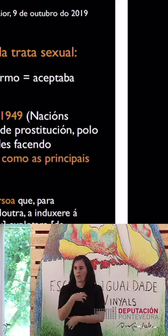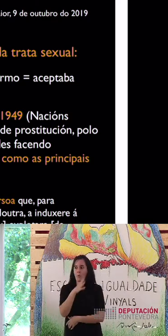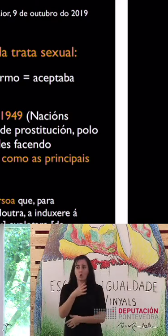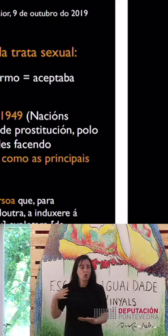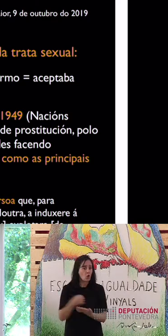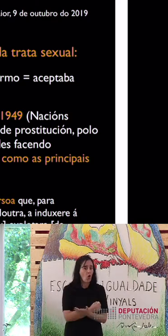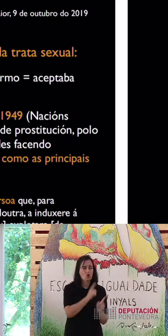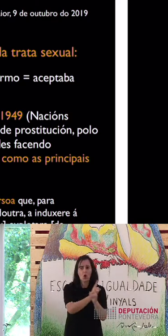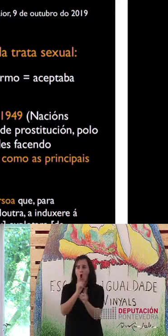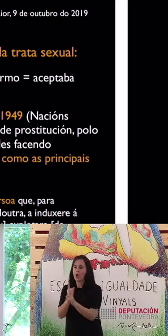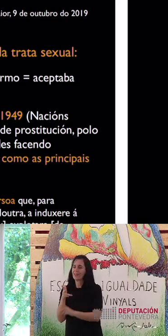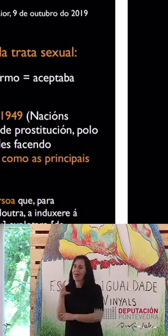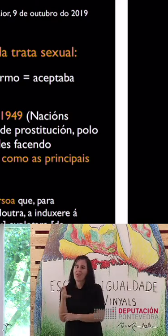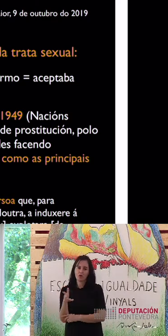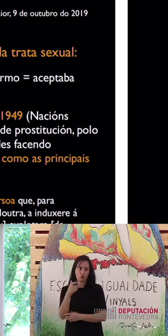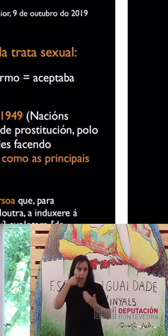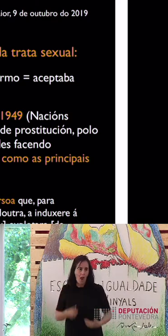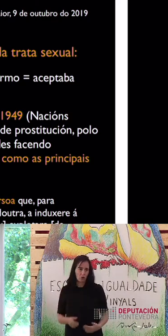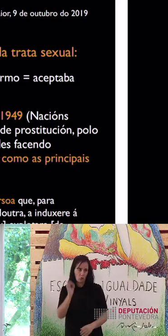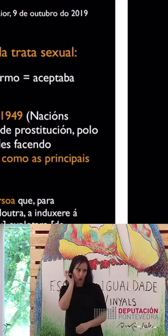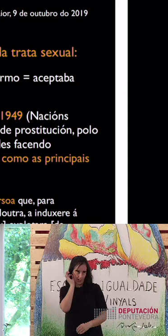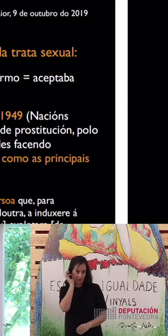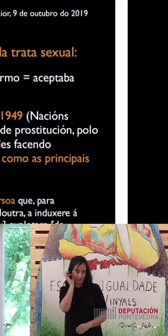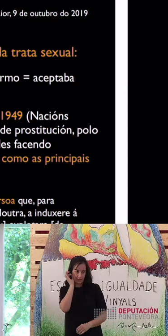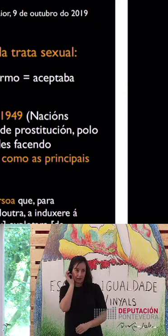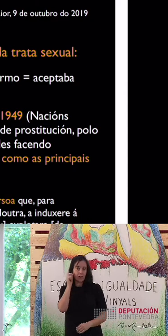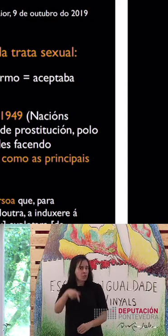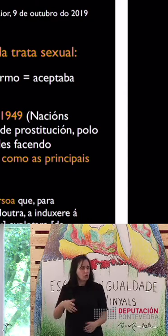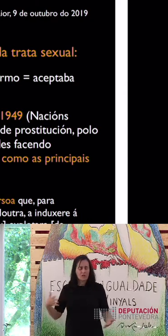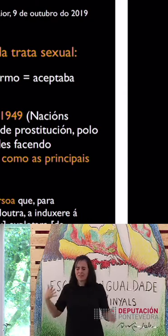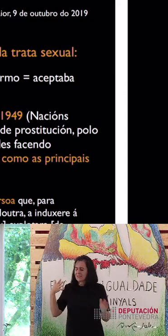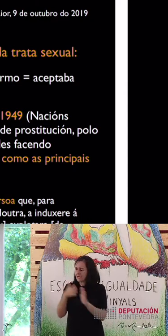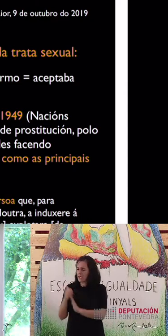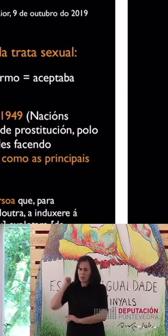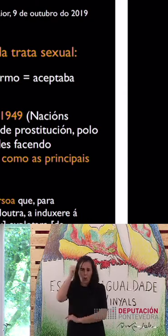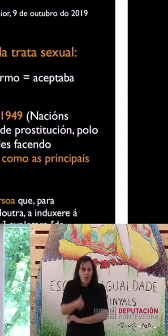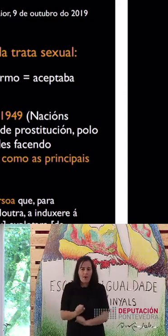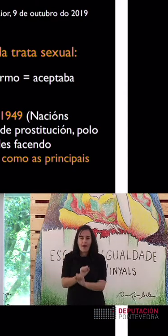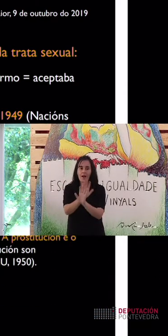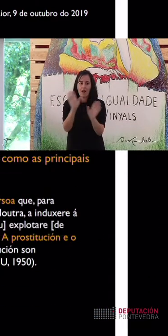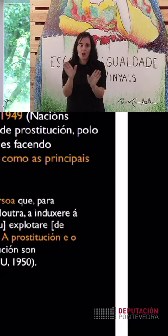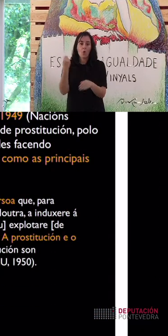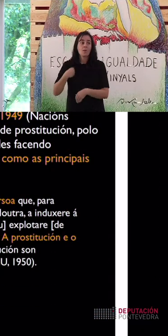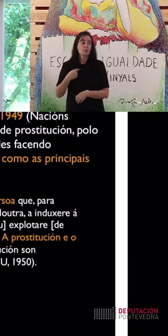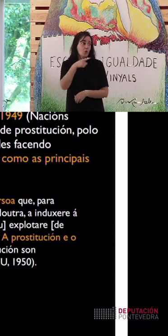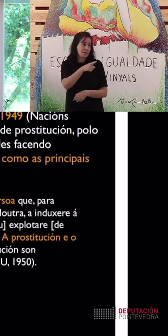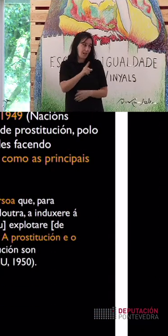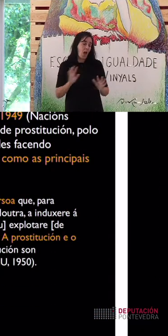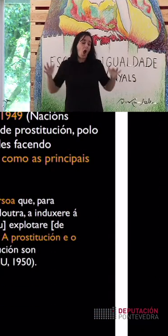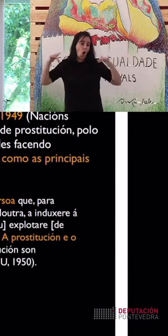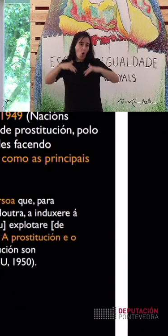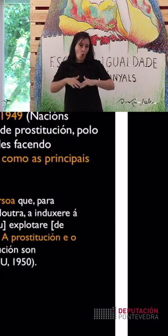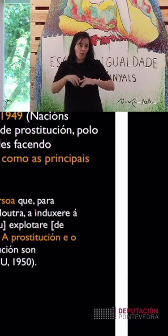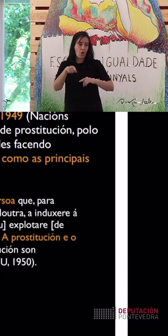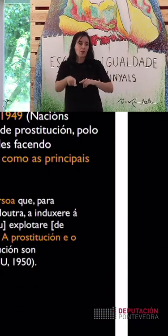todos eles ca vulneración dos dereitos humanos das mulleres. Eso sempre estivo claro. E, de feito, nesta Convención para a